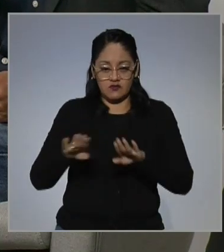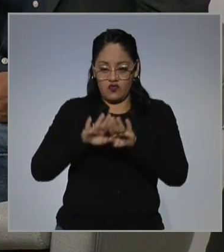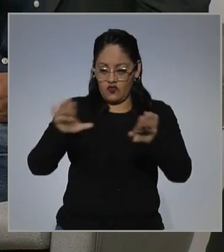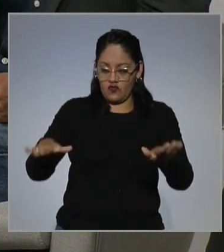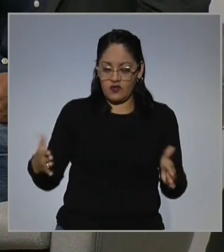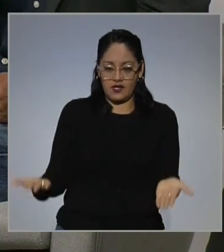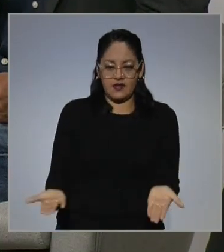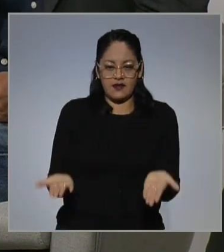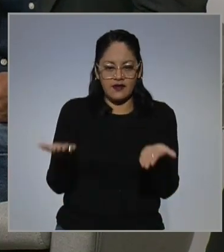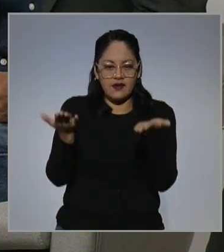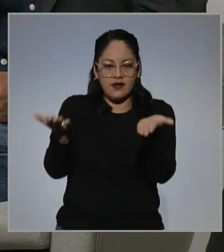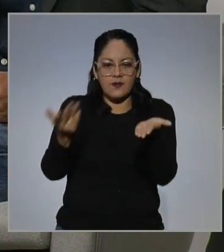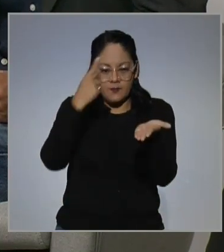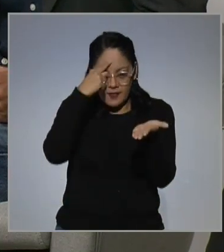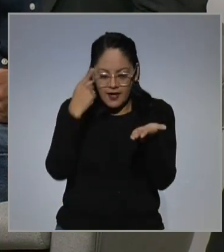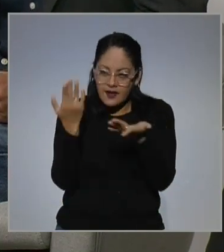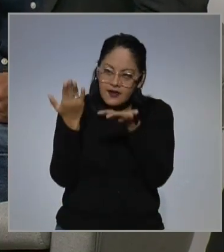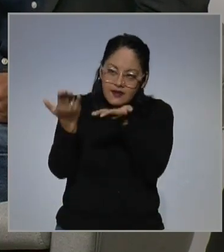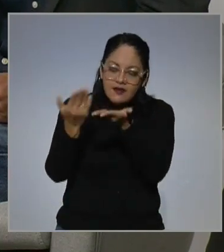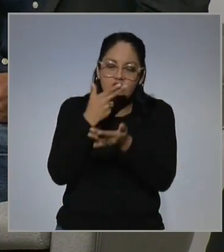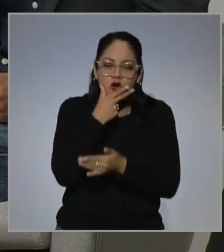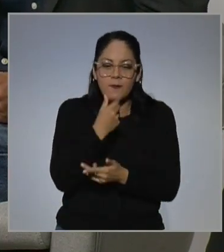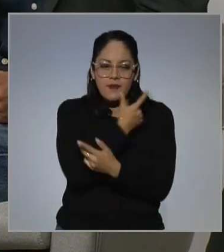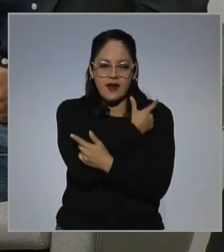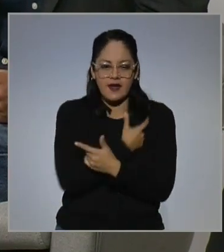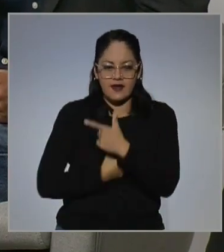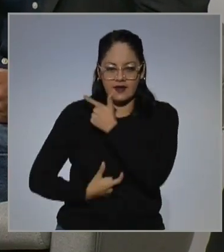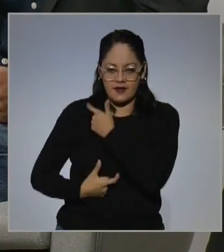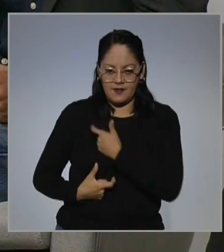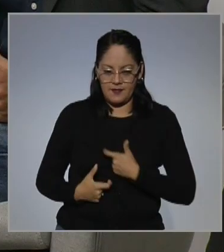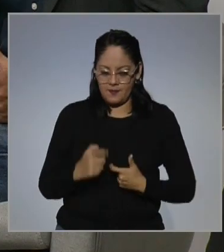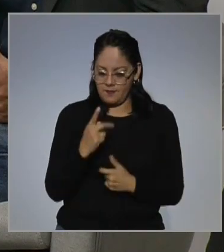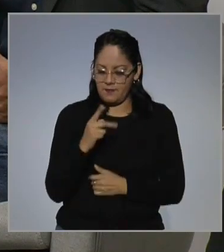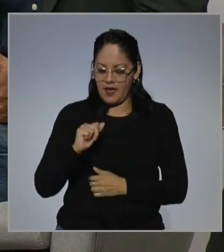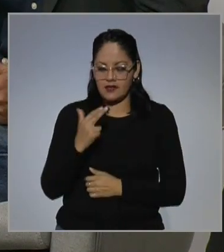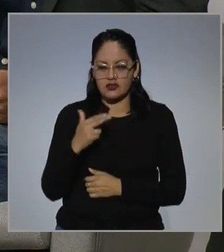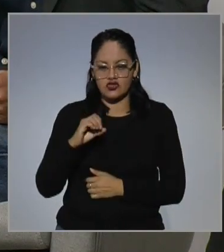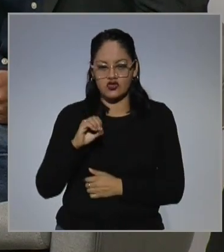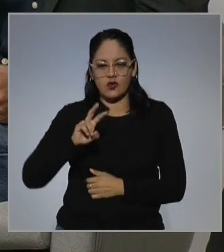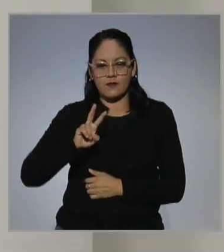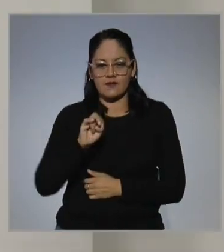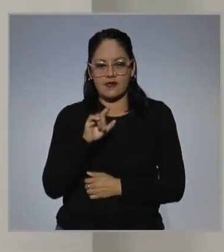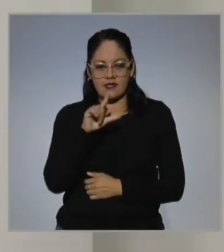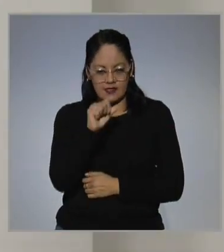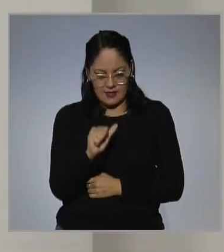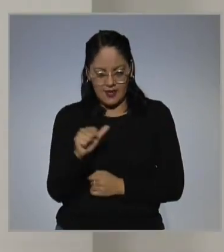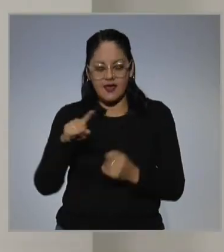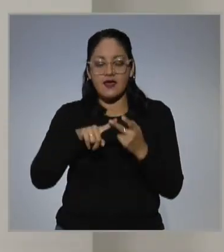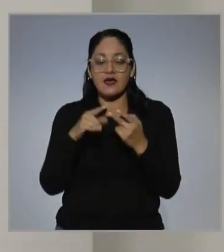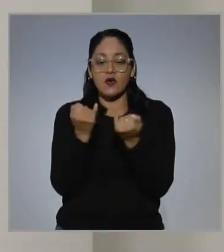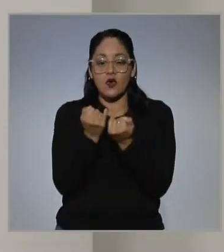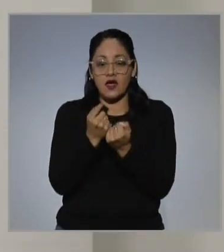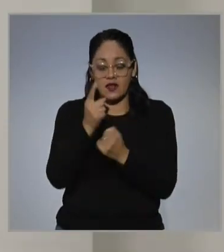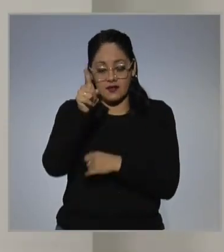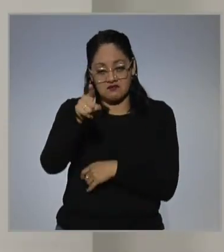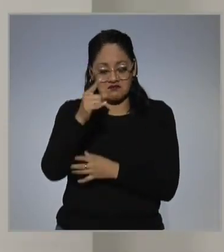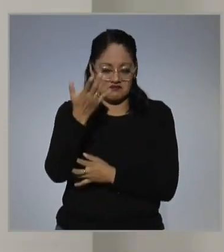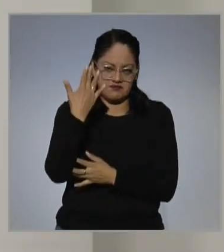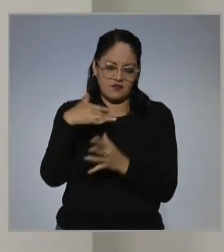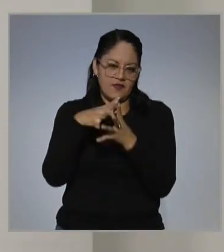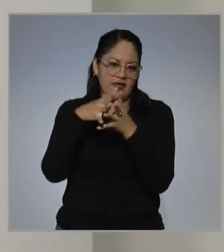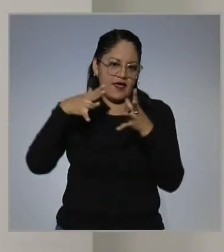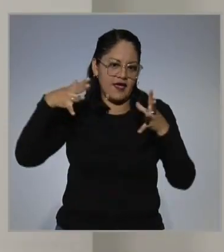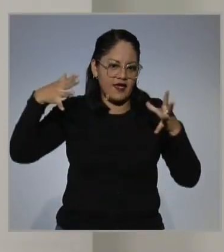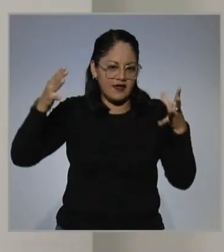monumental dedicada a Pancho Villa y al Ejército de la División del Norte, en una escultura además que es la más grande que se